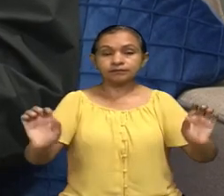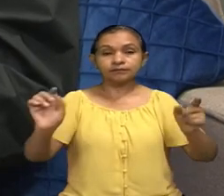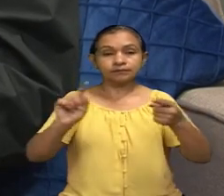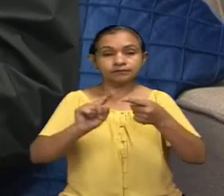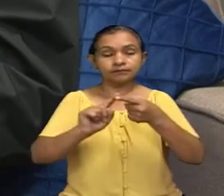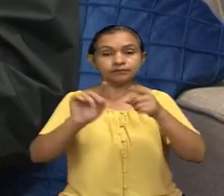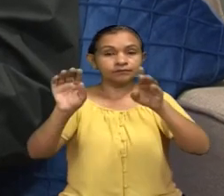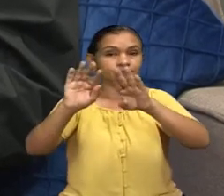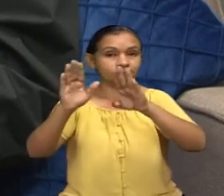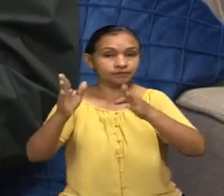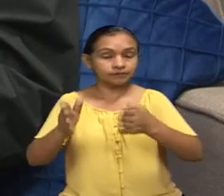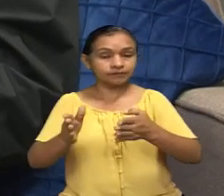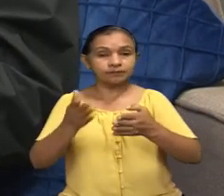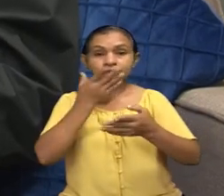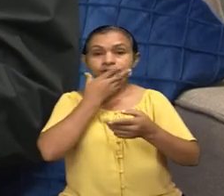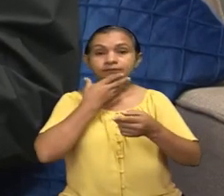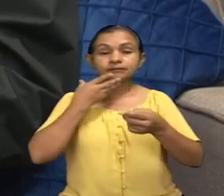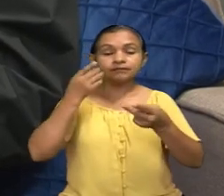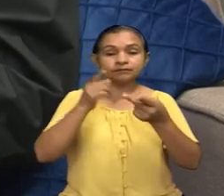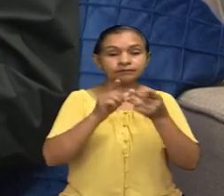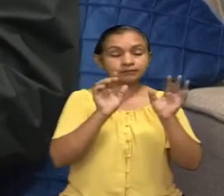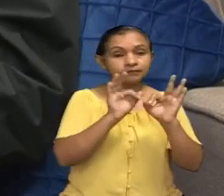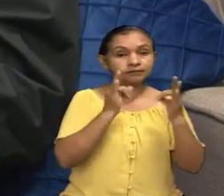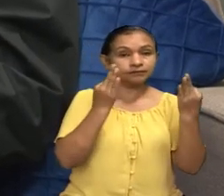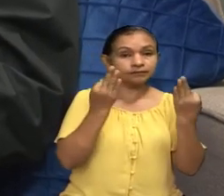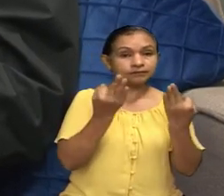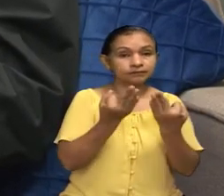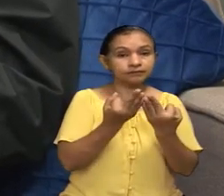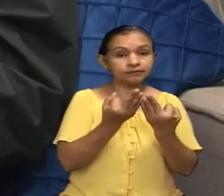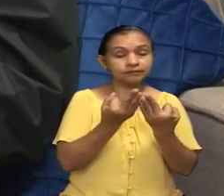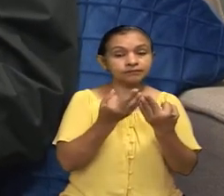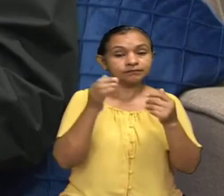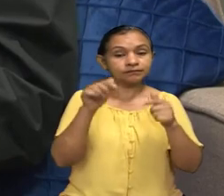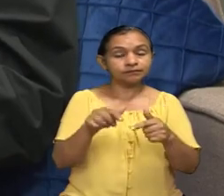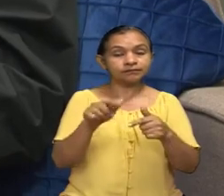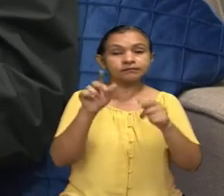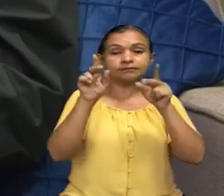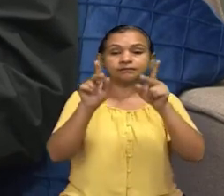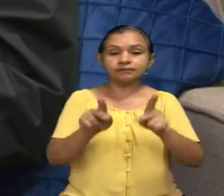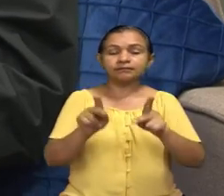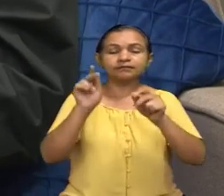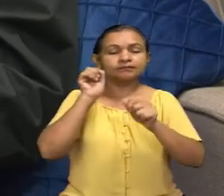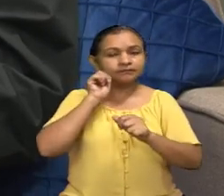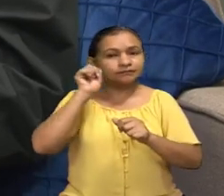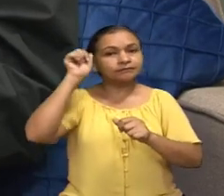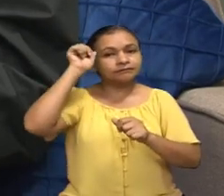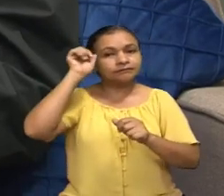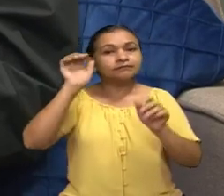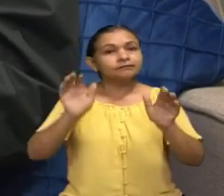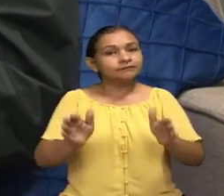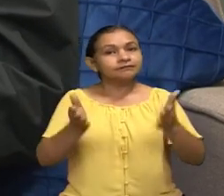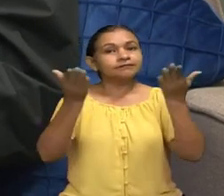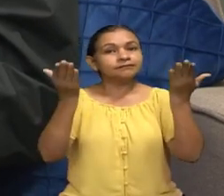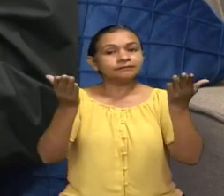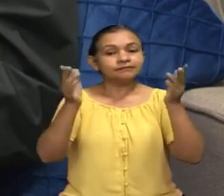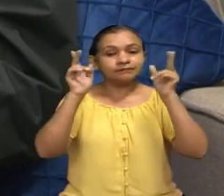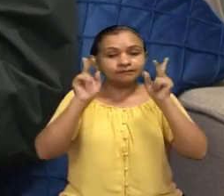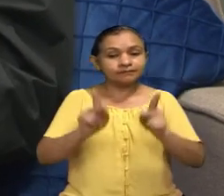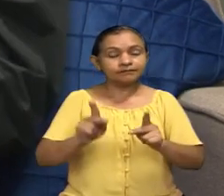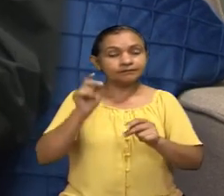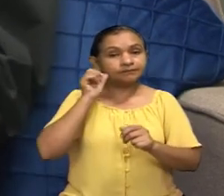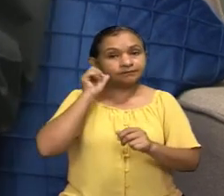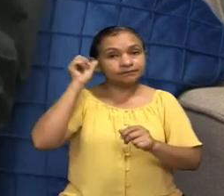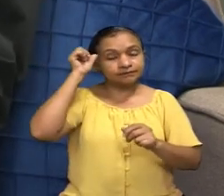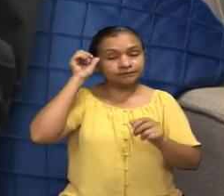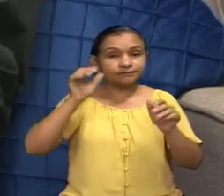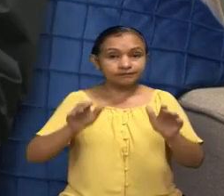las mujeres, de la juventud, de la familia y en este caso de las personas adultas mayores. Y las personas adultas